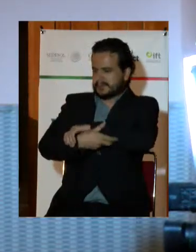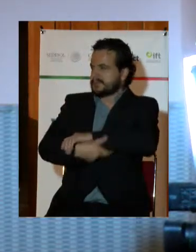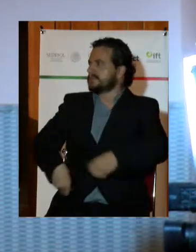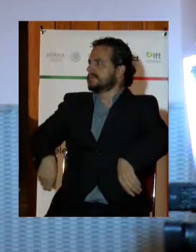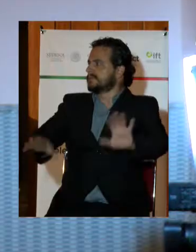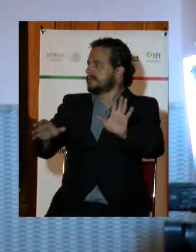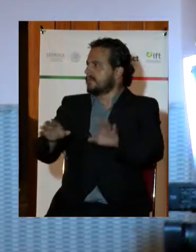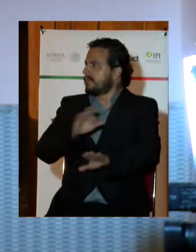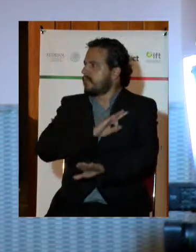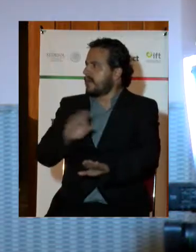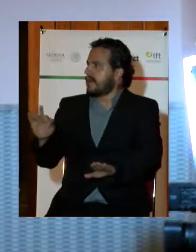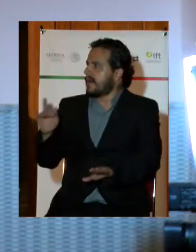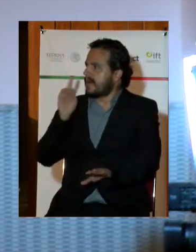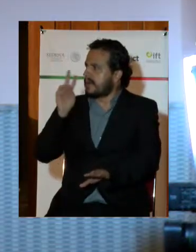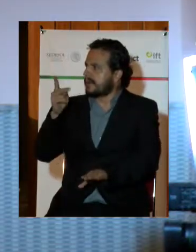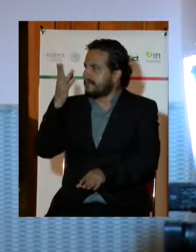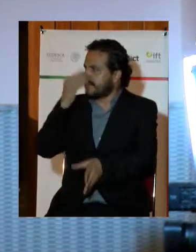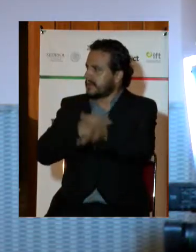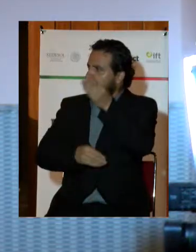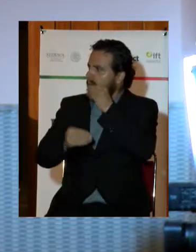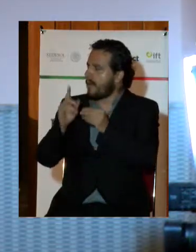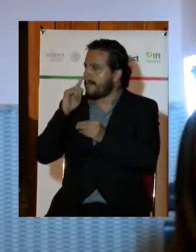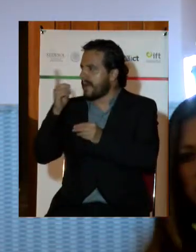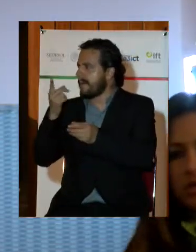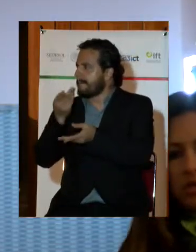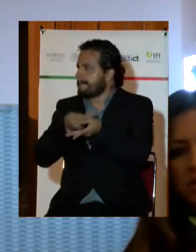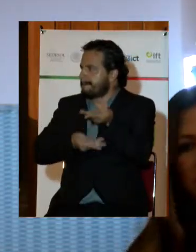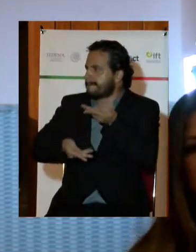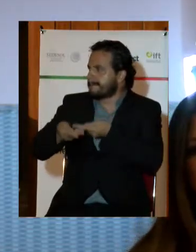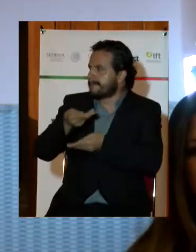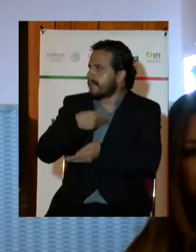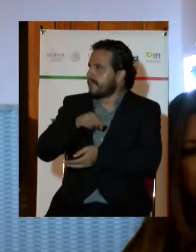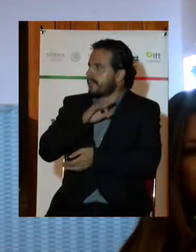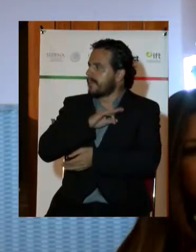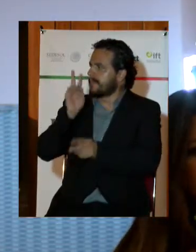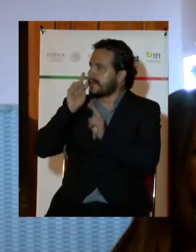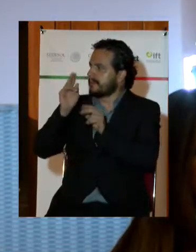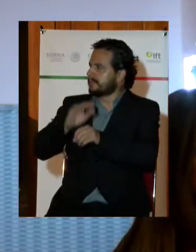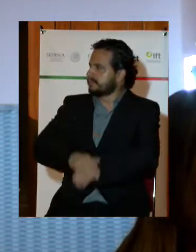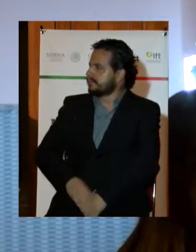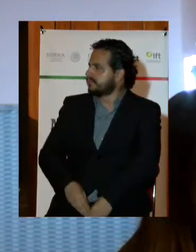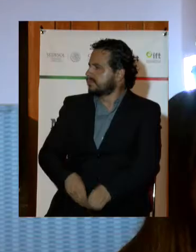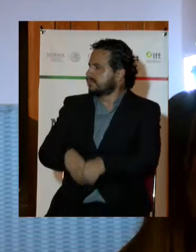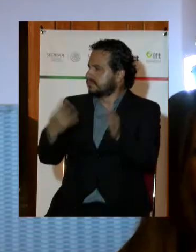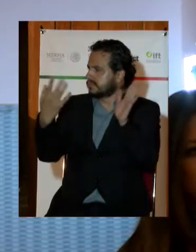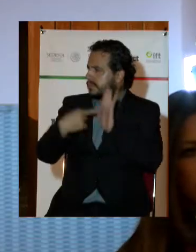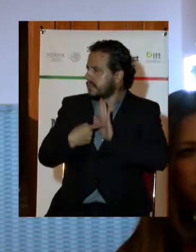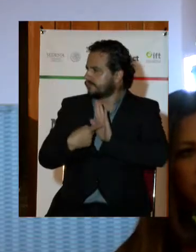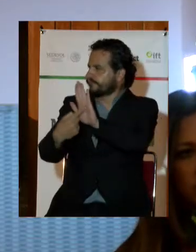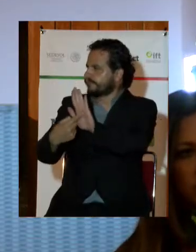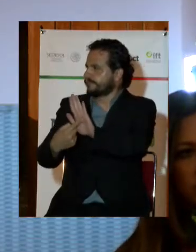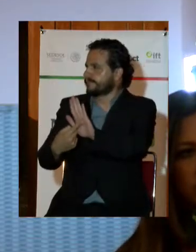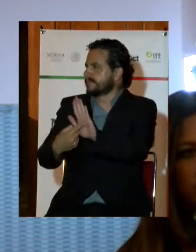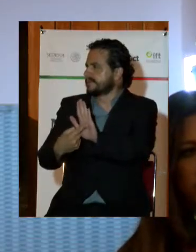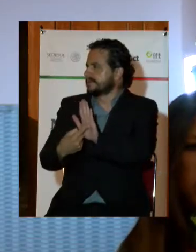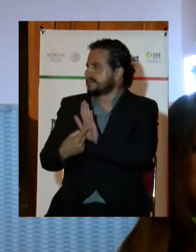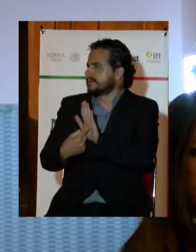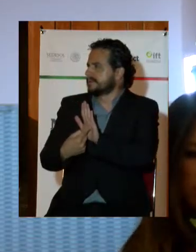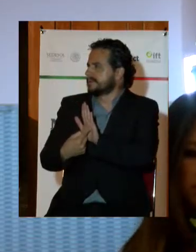veces del intercambio de opiniones o del conocimiento, de ponernos como se ha dicho aquí varias veces, en los zapatos del